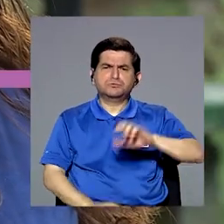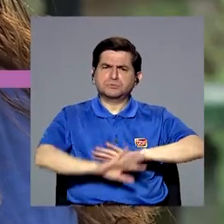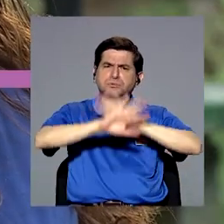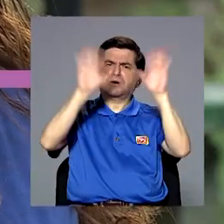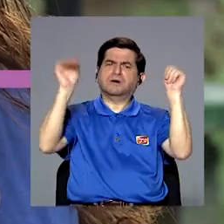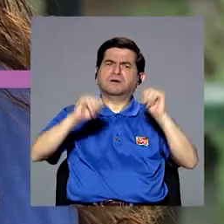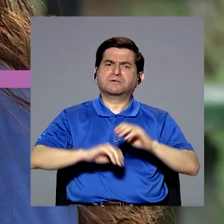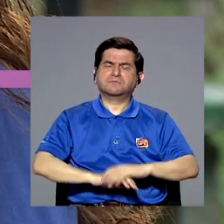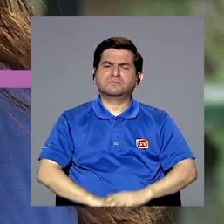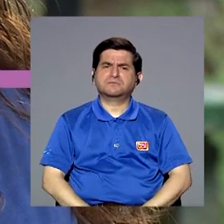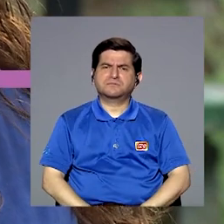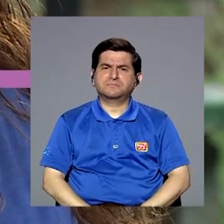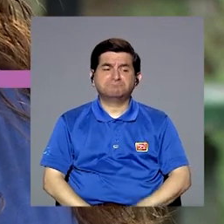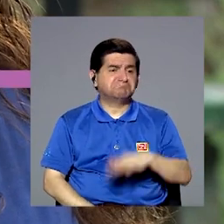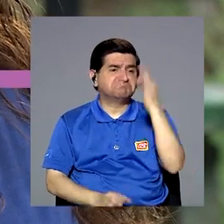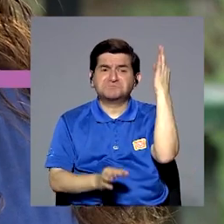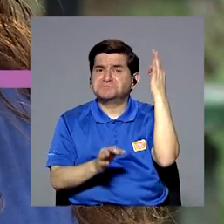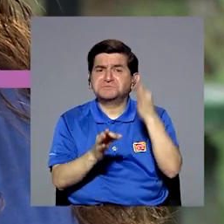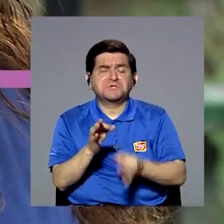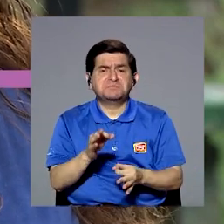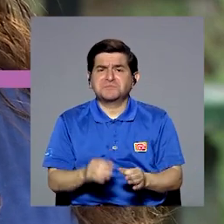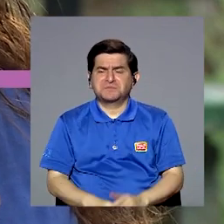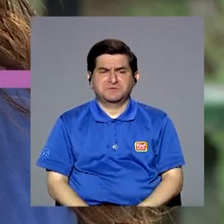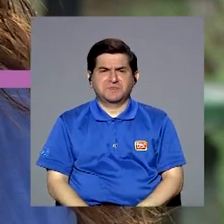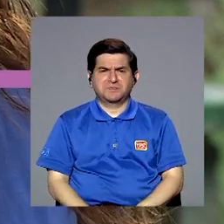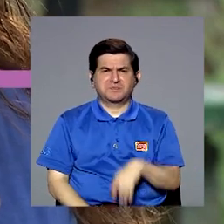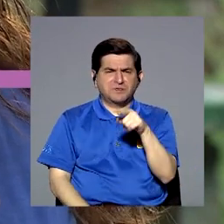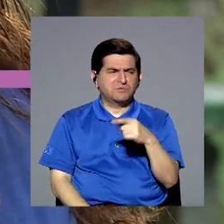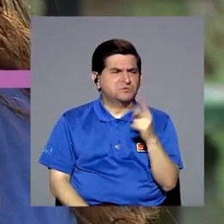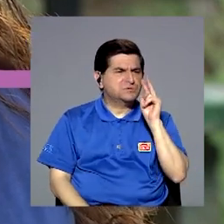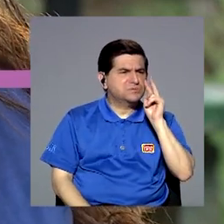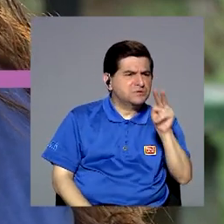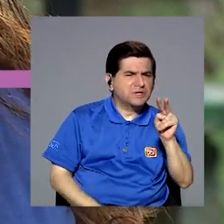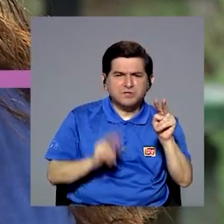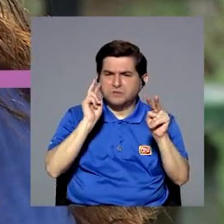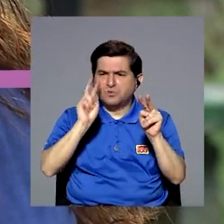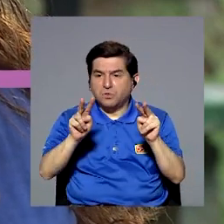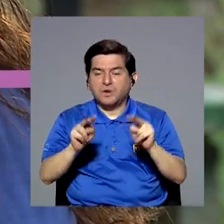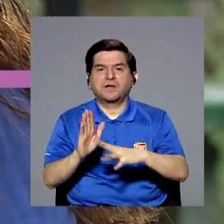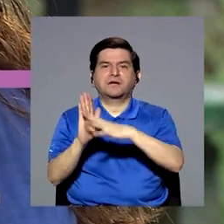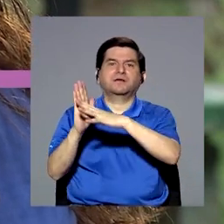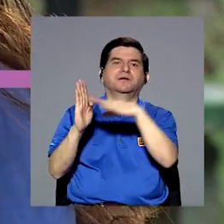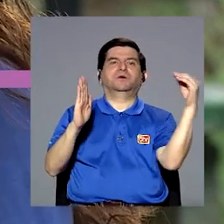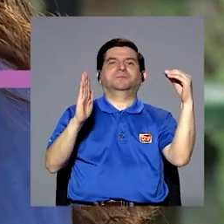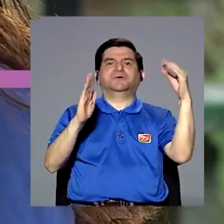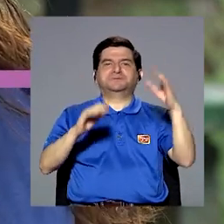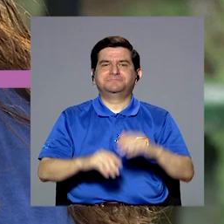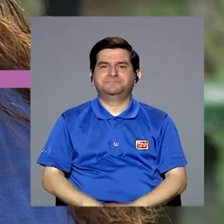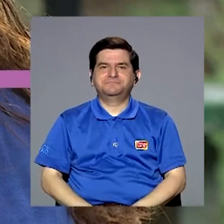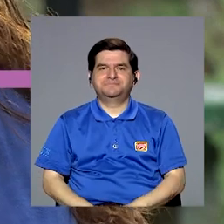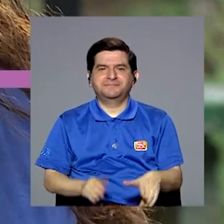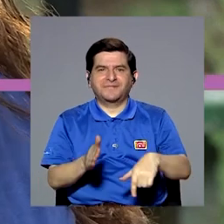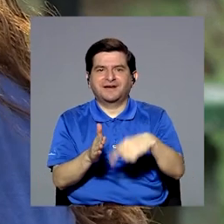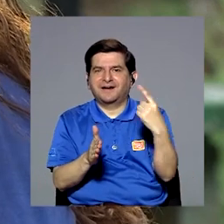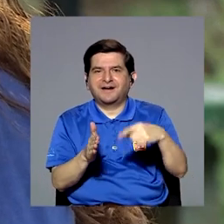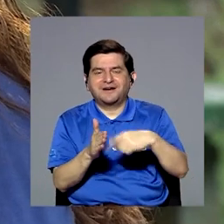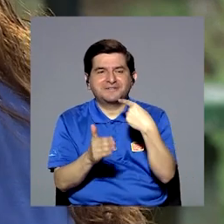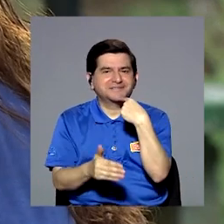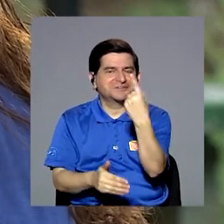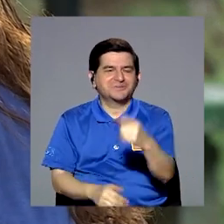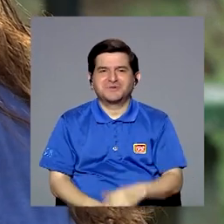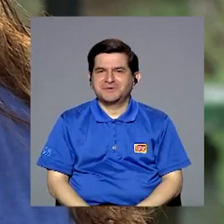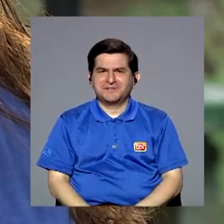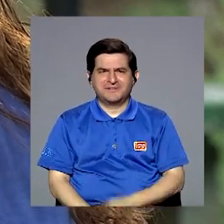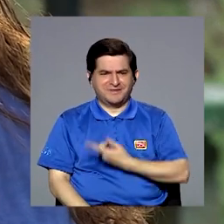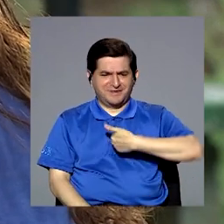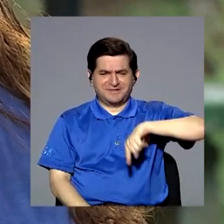claro, es algo que simplemente nos vamos viendo, lo vamos imitando y a veces ni, como tú dices,